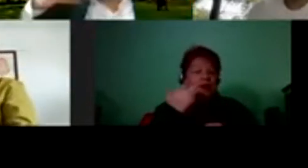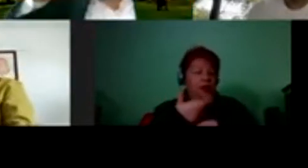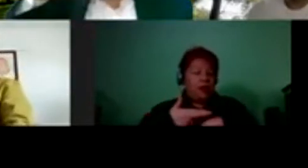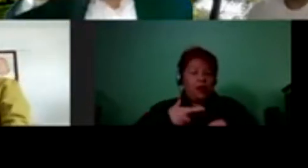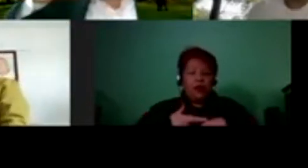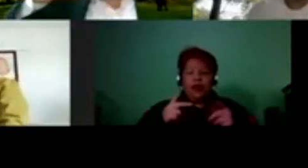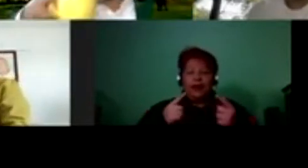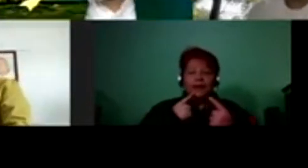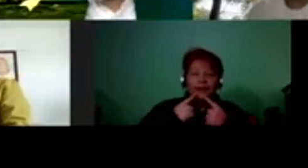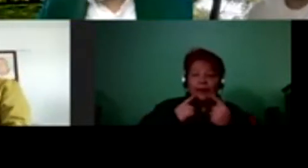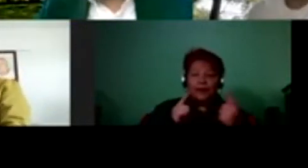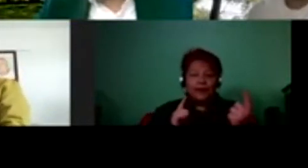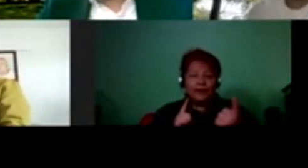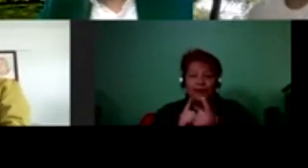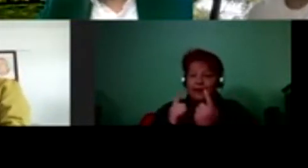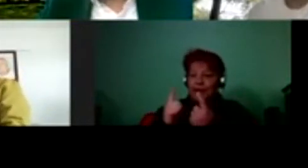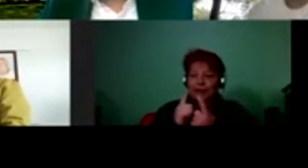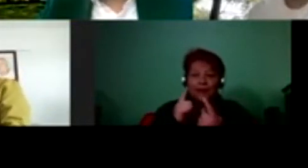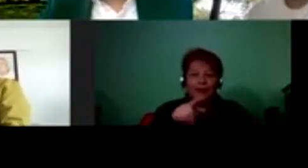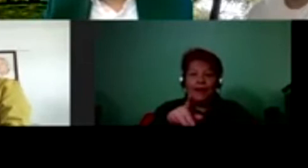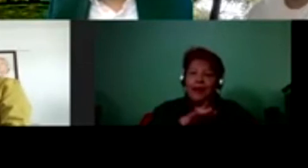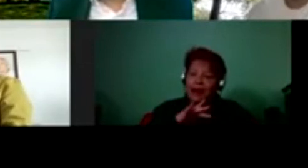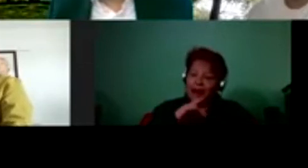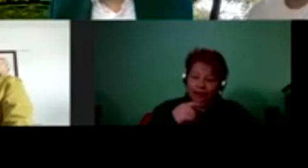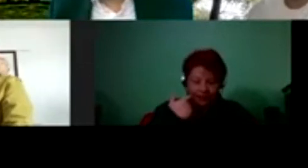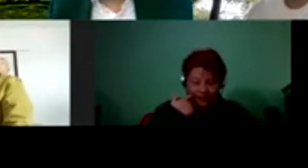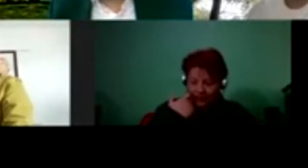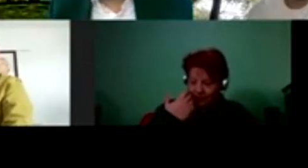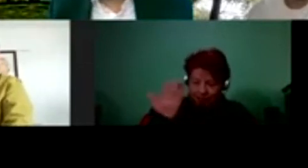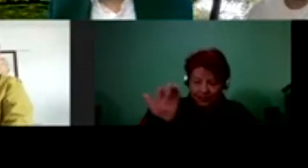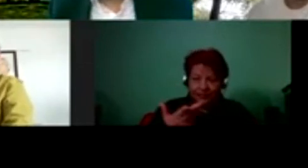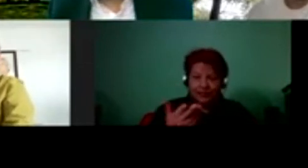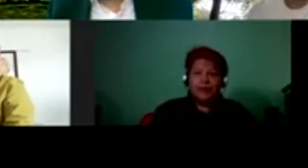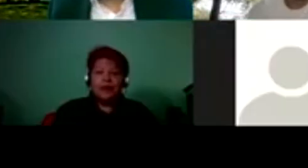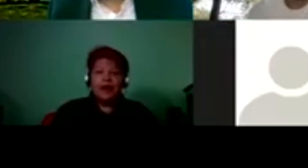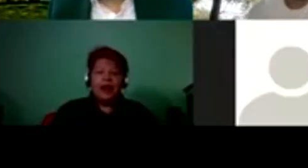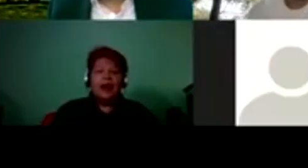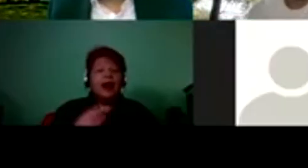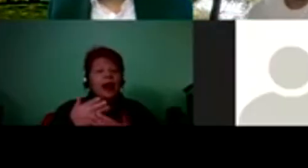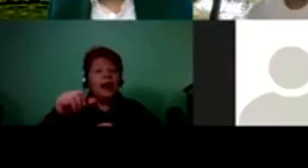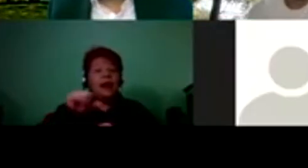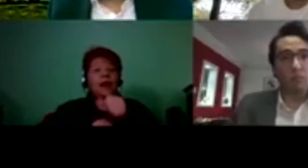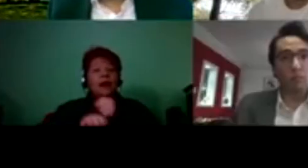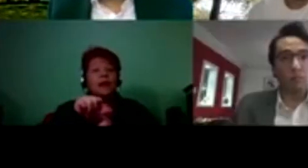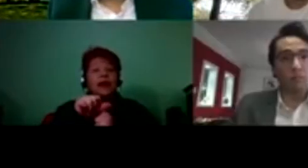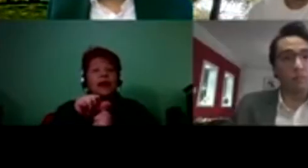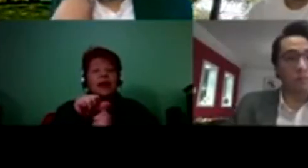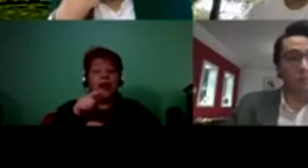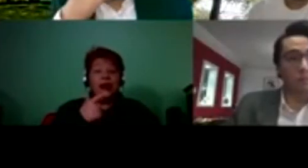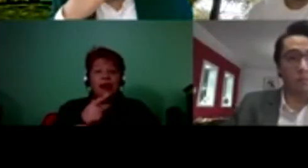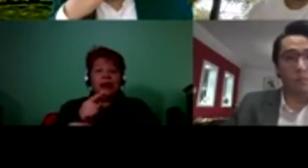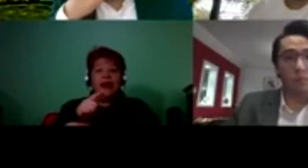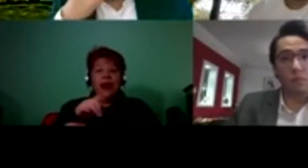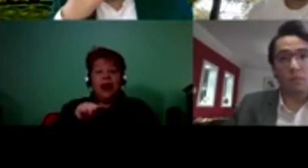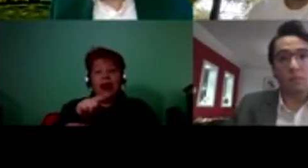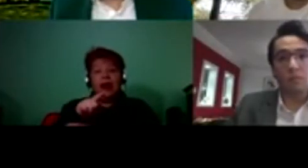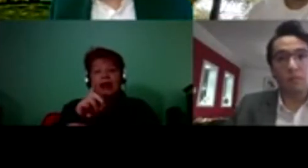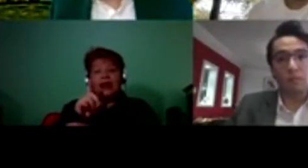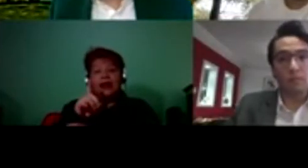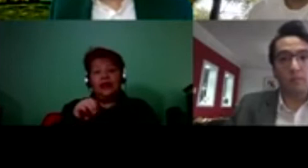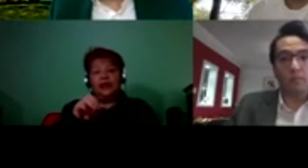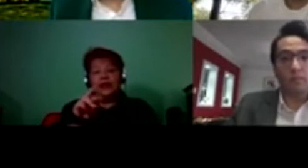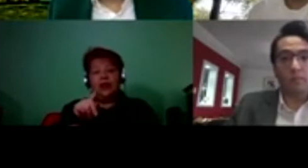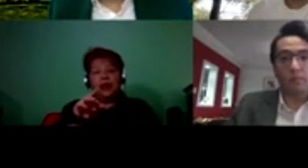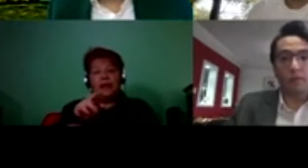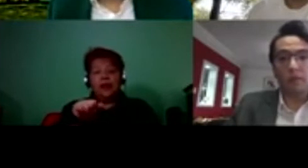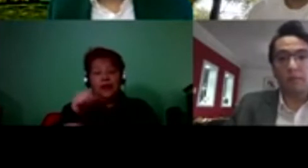trabajo de este taller y pues estoy a sus órdenes. Y en este momento pues le cedo al licenciado Aldo Trapero, quien es